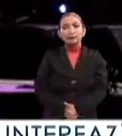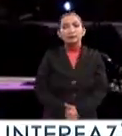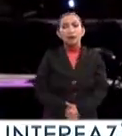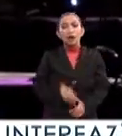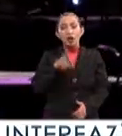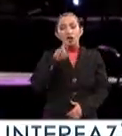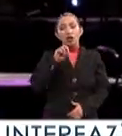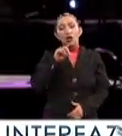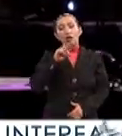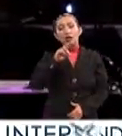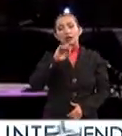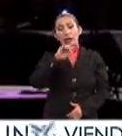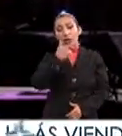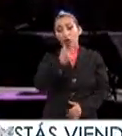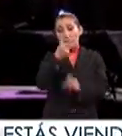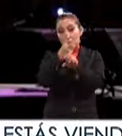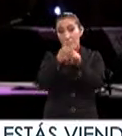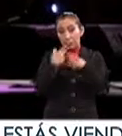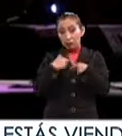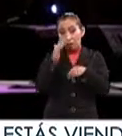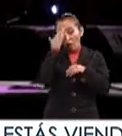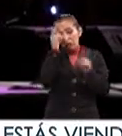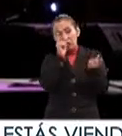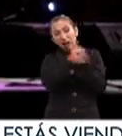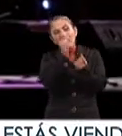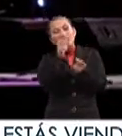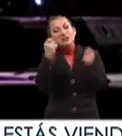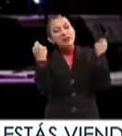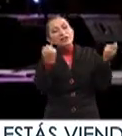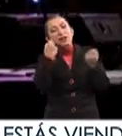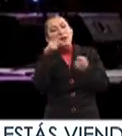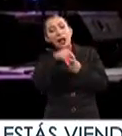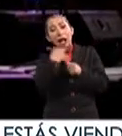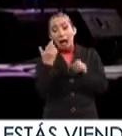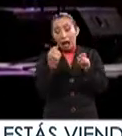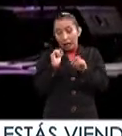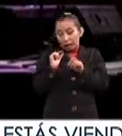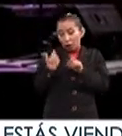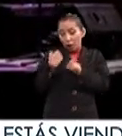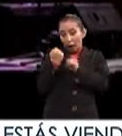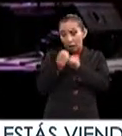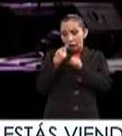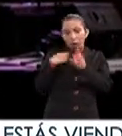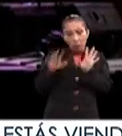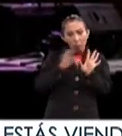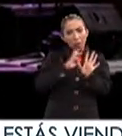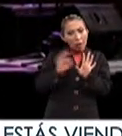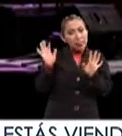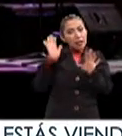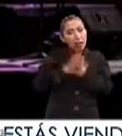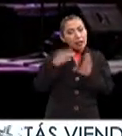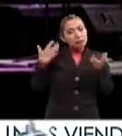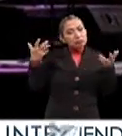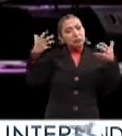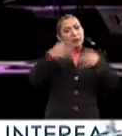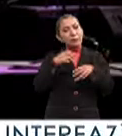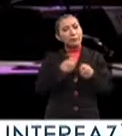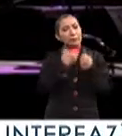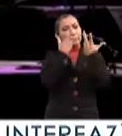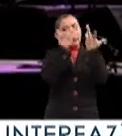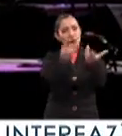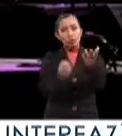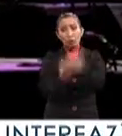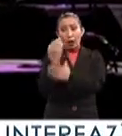¿no? Rodrigo Sigal invita al público a conocer de cerca este festival que en sus años recientes ha posibilitado la convergencia de expresiones